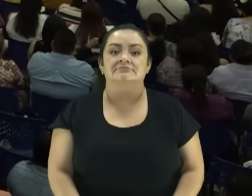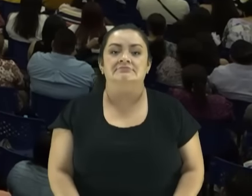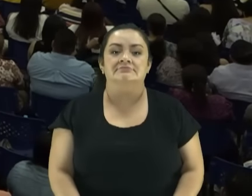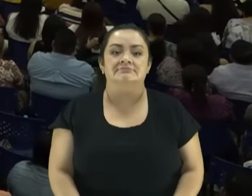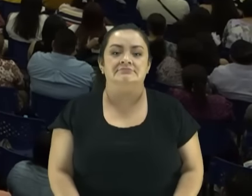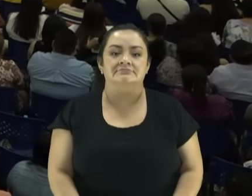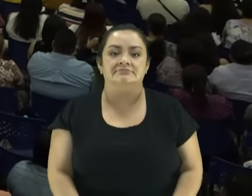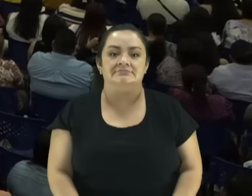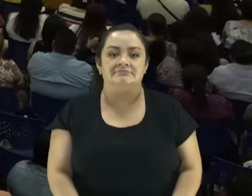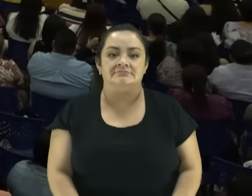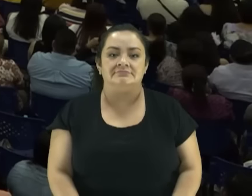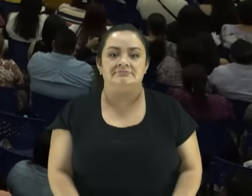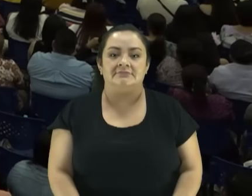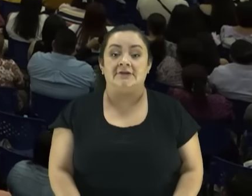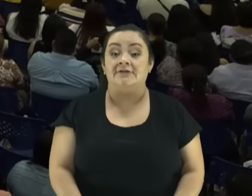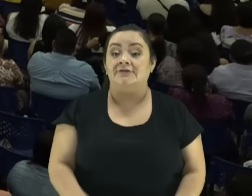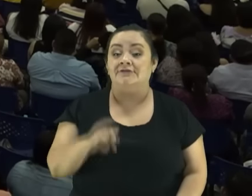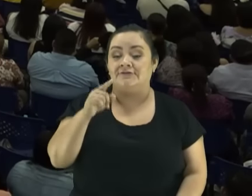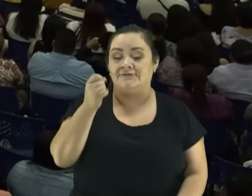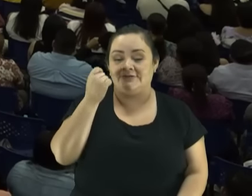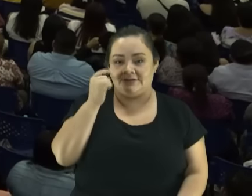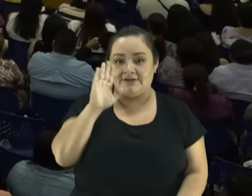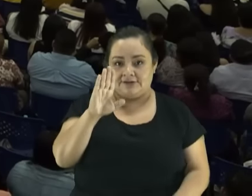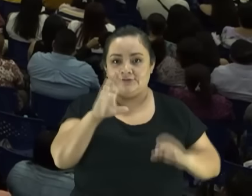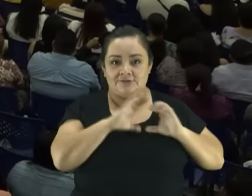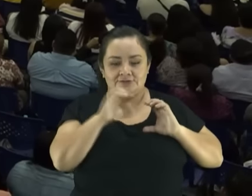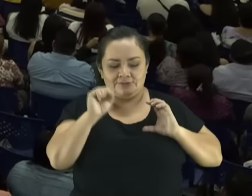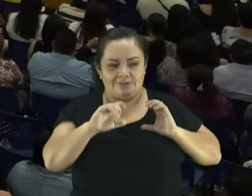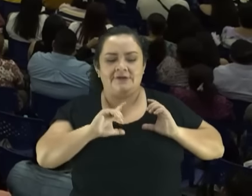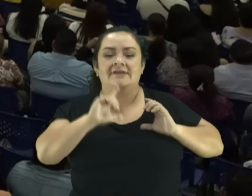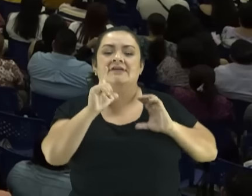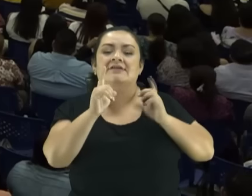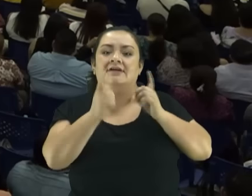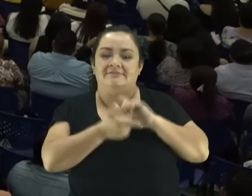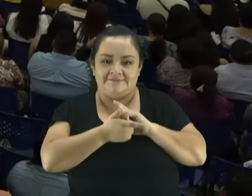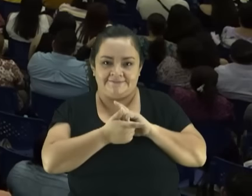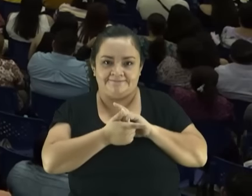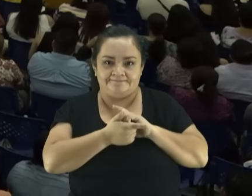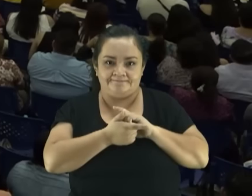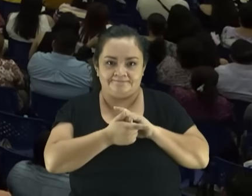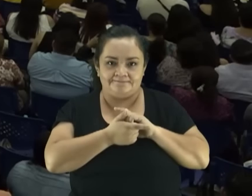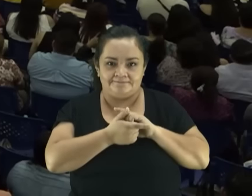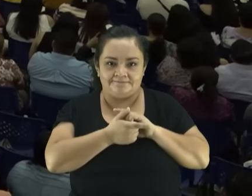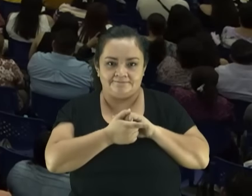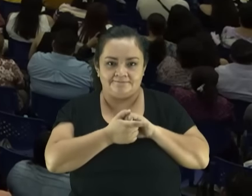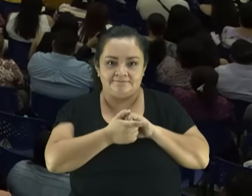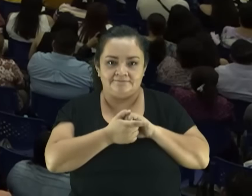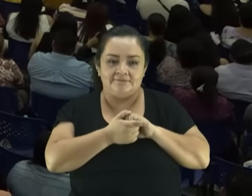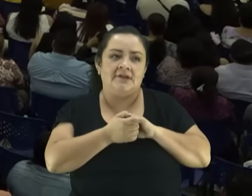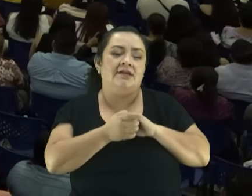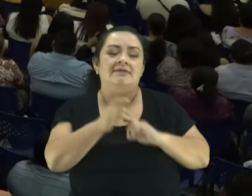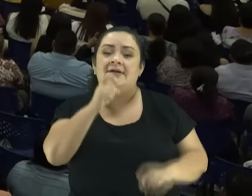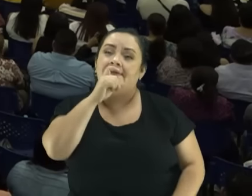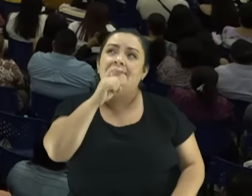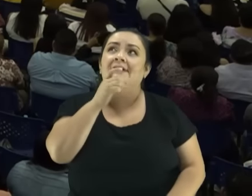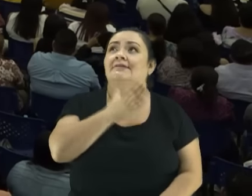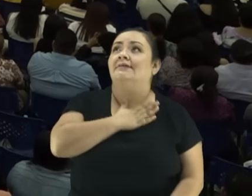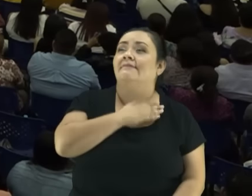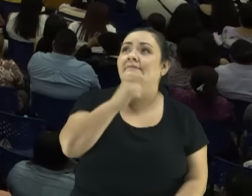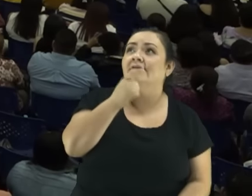hijos te das cuenta que tu corazón puede cambiar y si tu corazón cambia cambia todo Ay Padre cambia mi